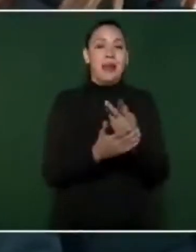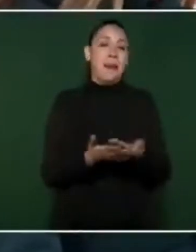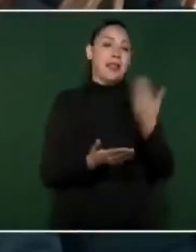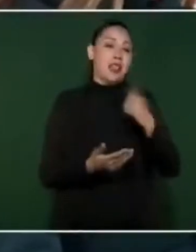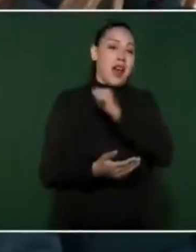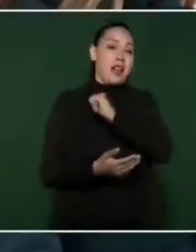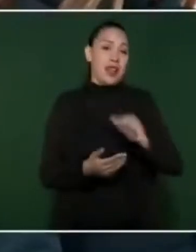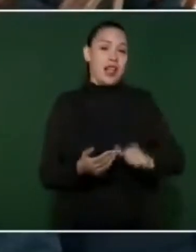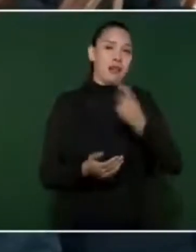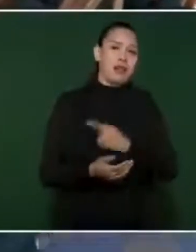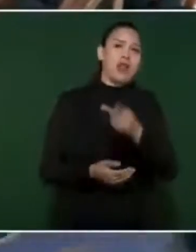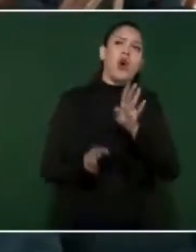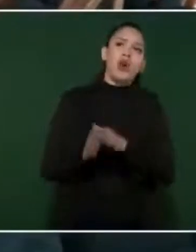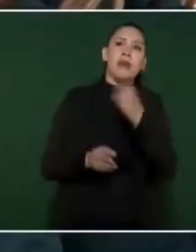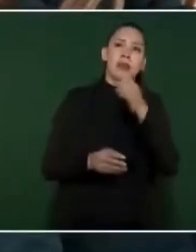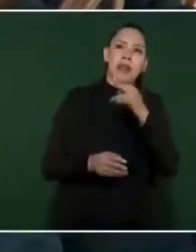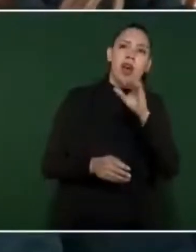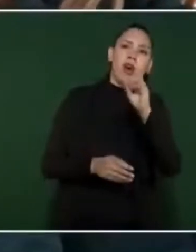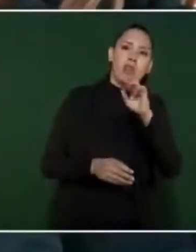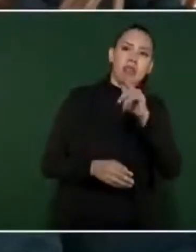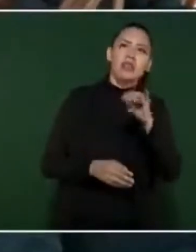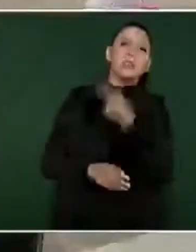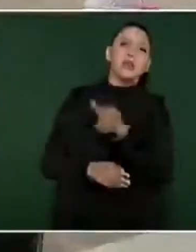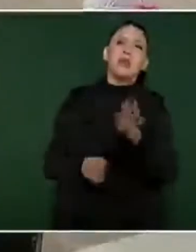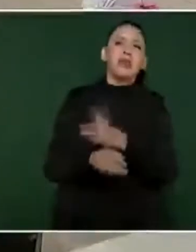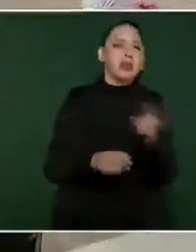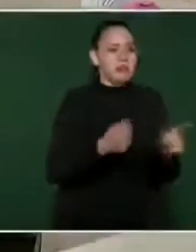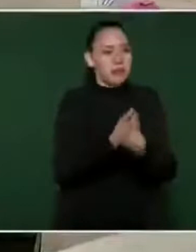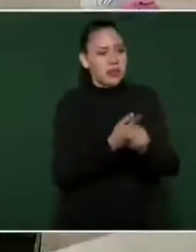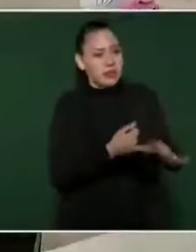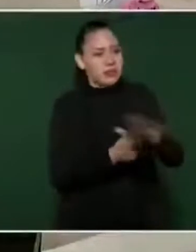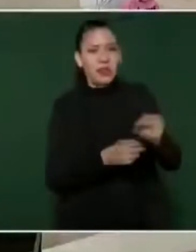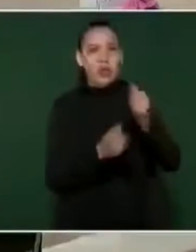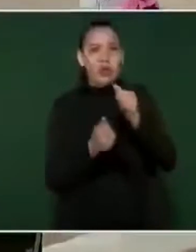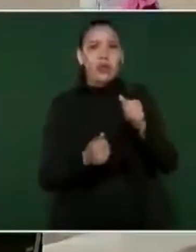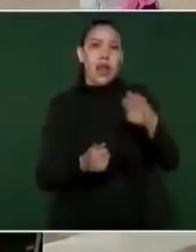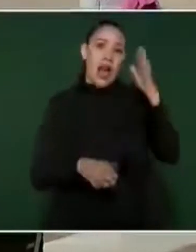sobre este problema que ya cubre gran parte del canal Saldúas y del cual se distribuye